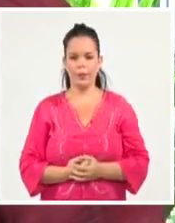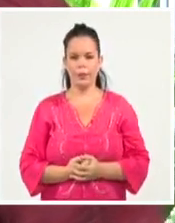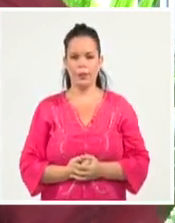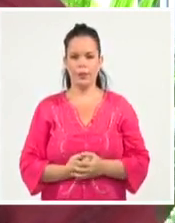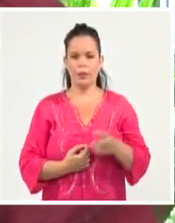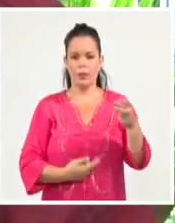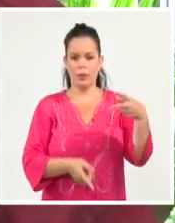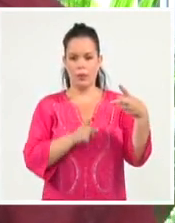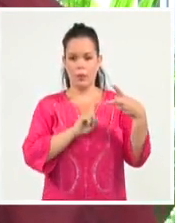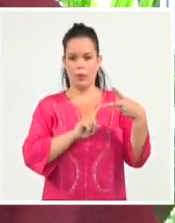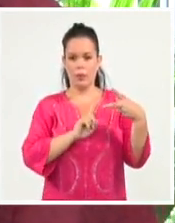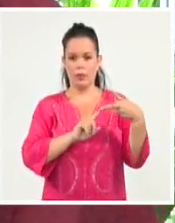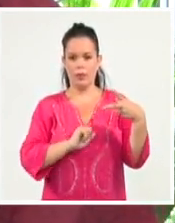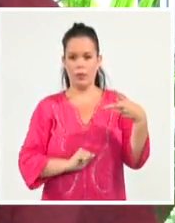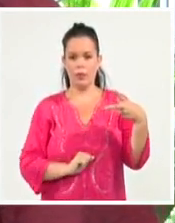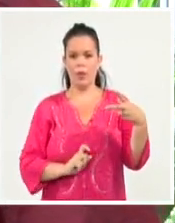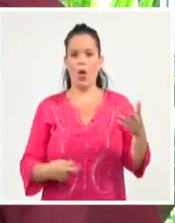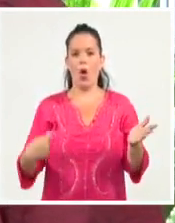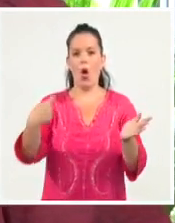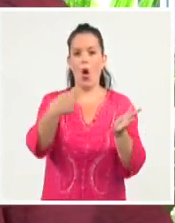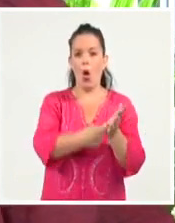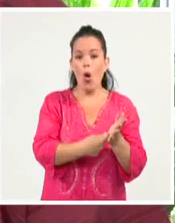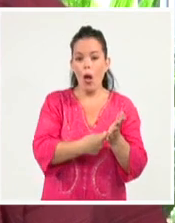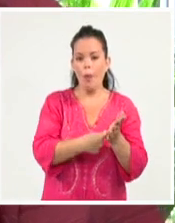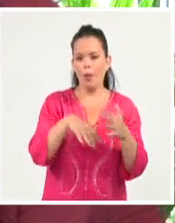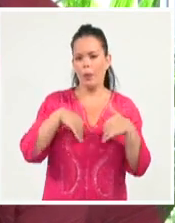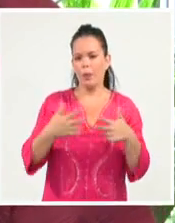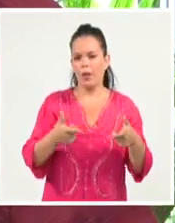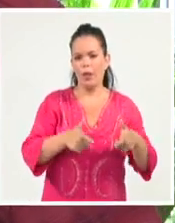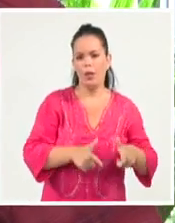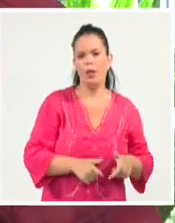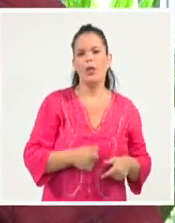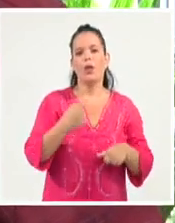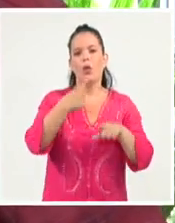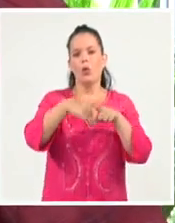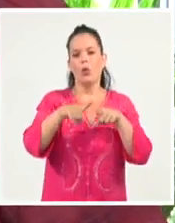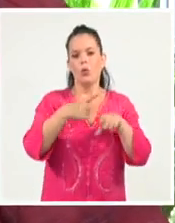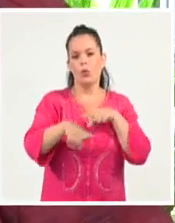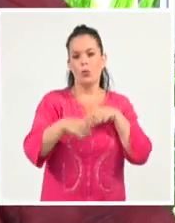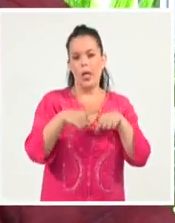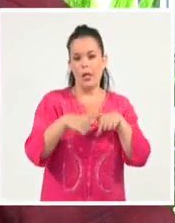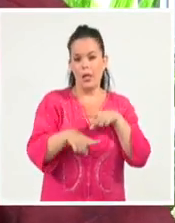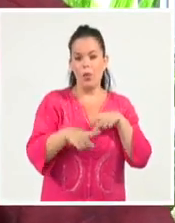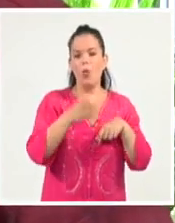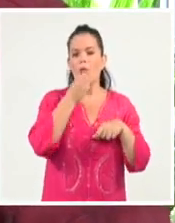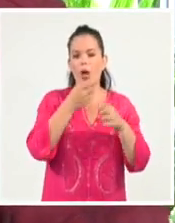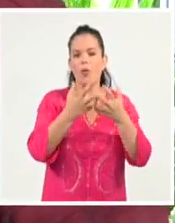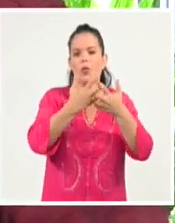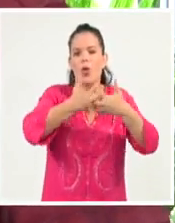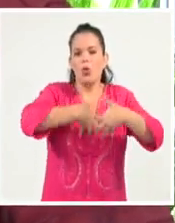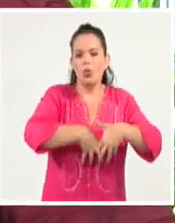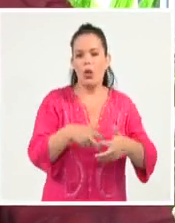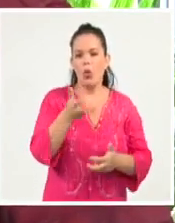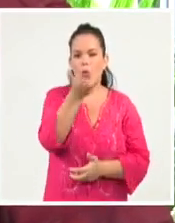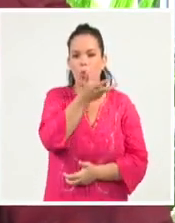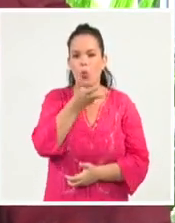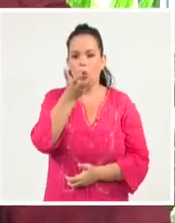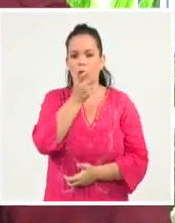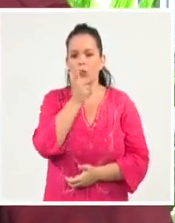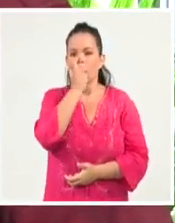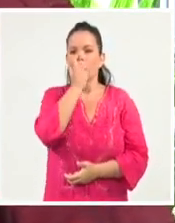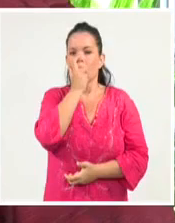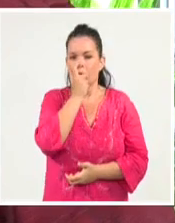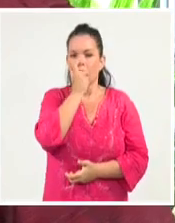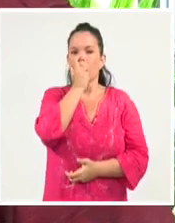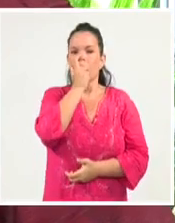estado importando concentradores de oxígeno, son equipos que logran producir oxígeno 24 horas de bajo volumen, y